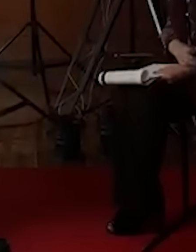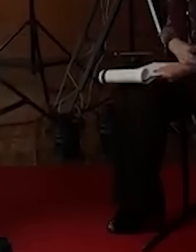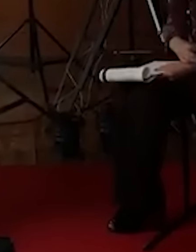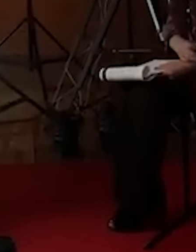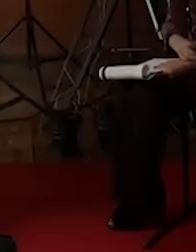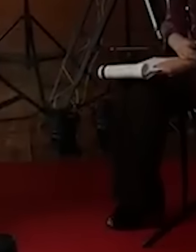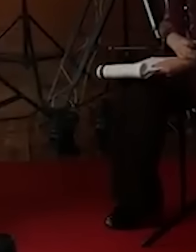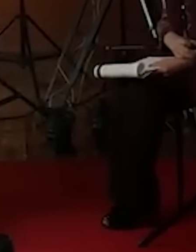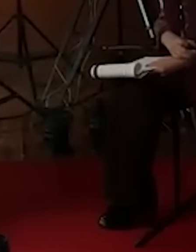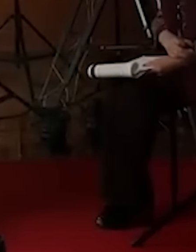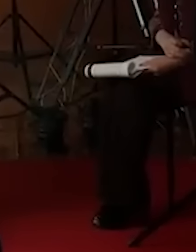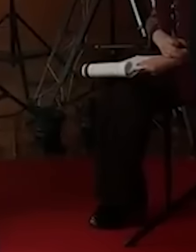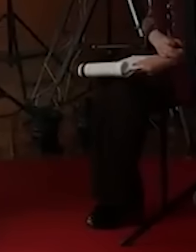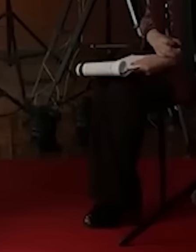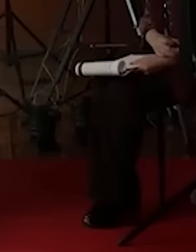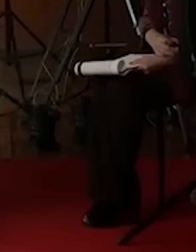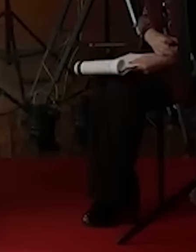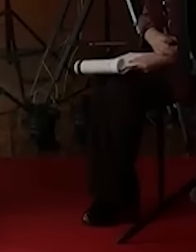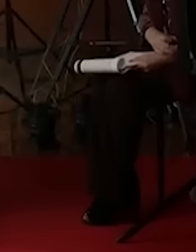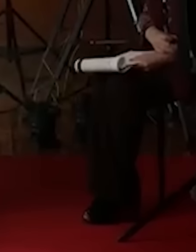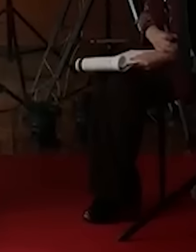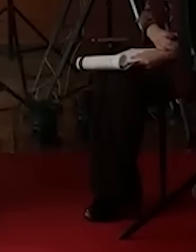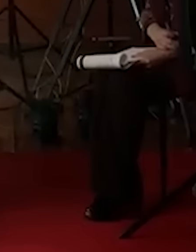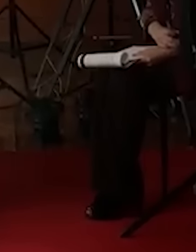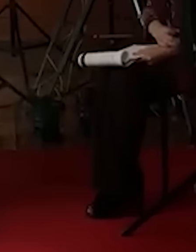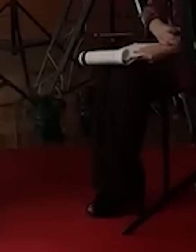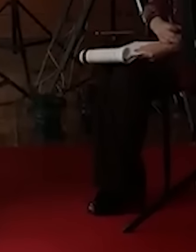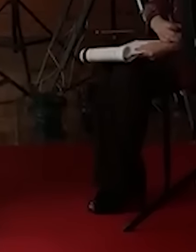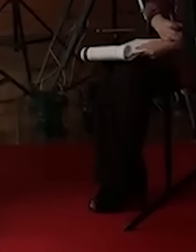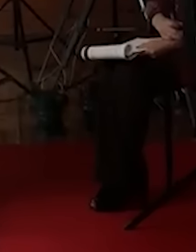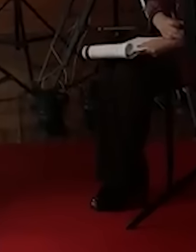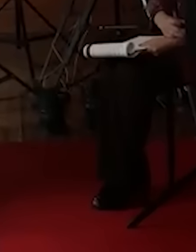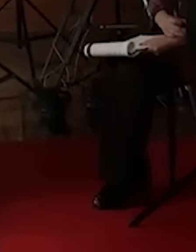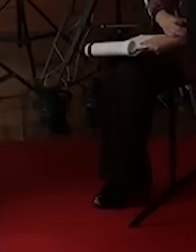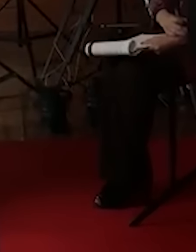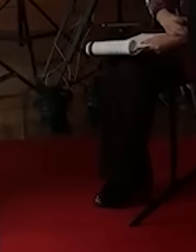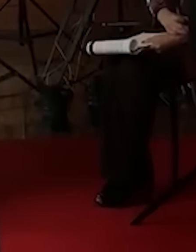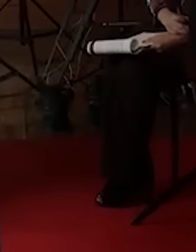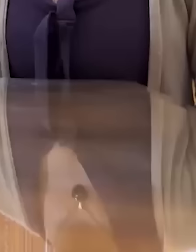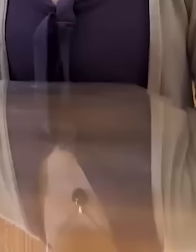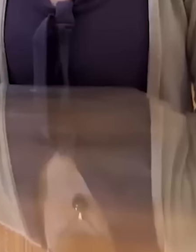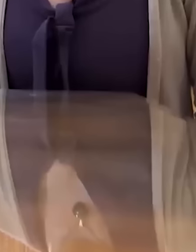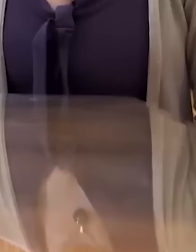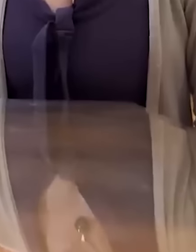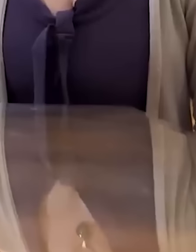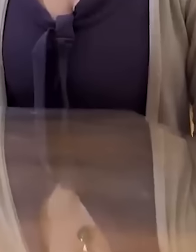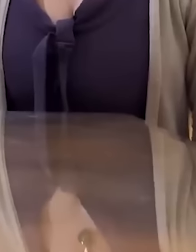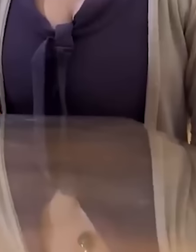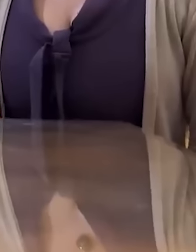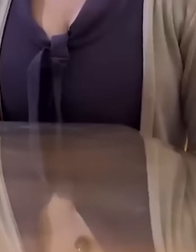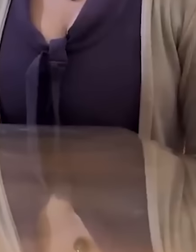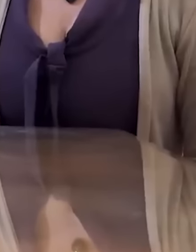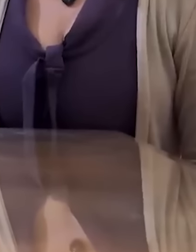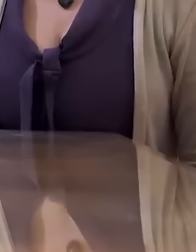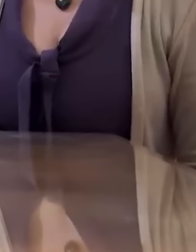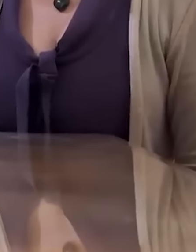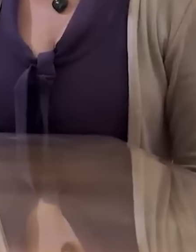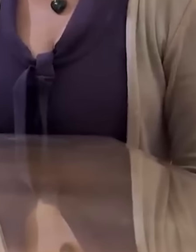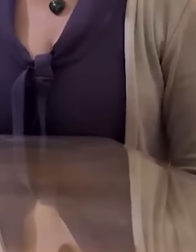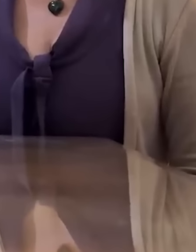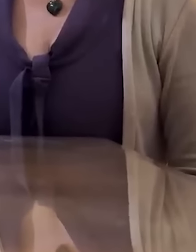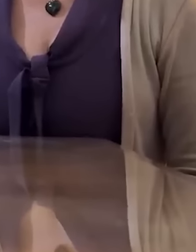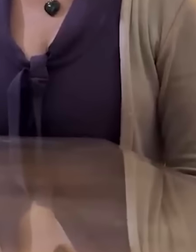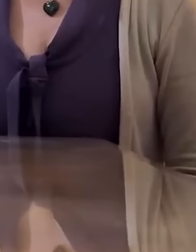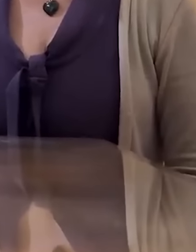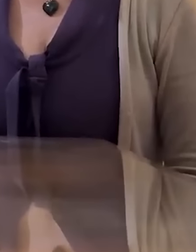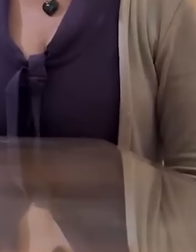haber solicitado el año pasado préstamos ni haber participado en empresas, sociedades o asociaciones. Este 31 de mayo, el Universal reportó que